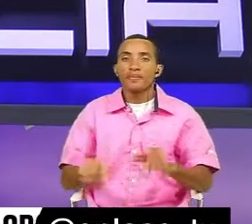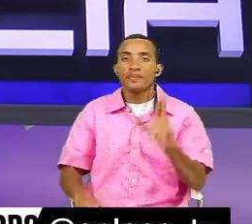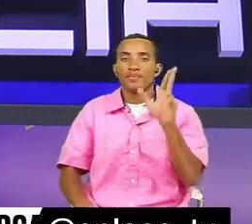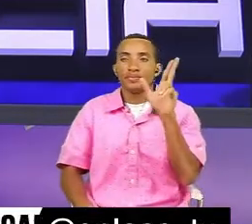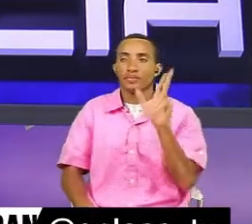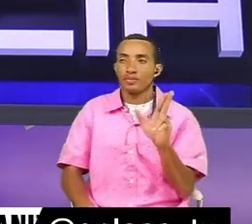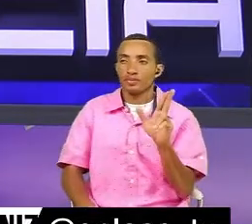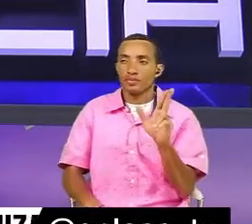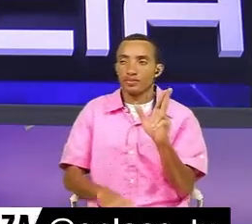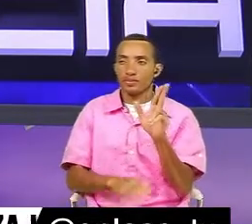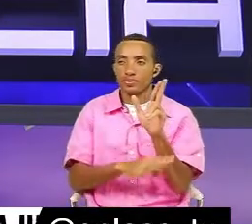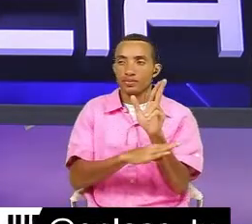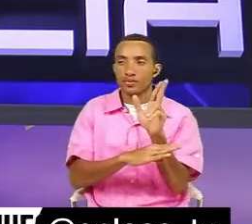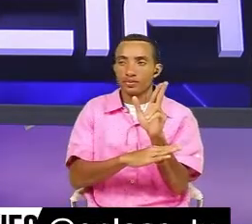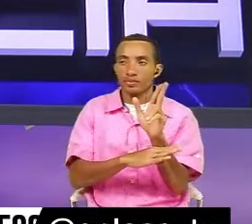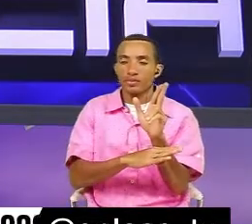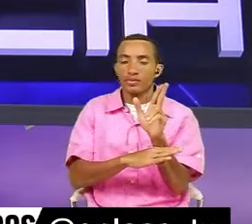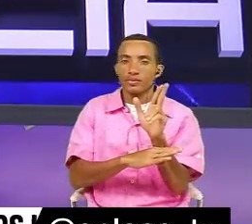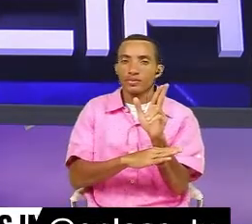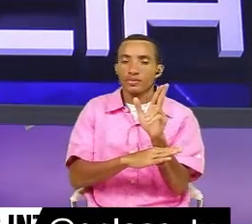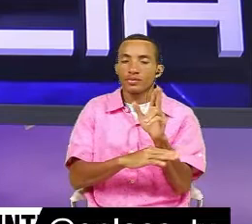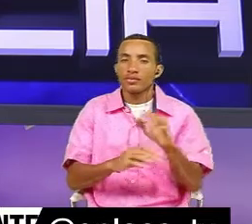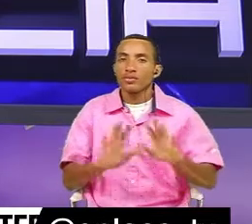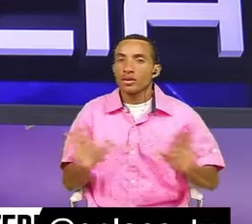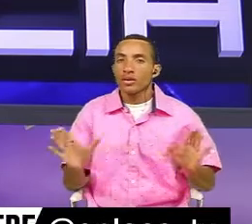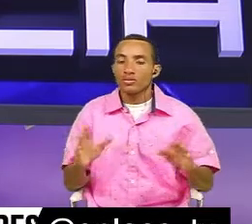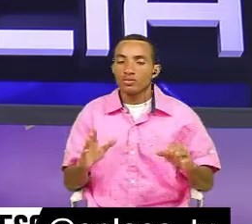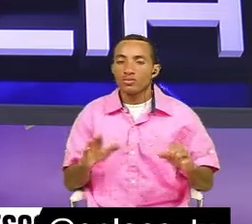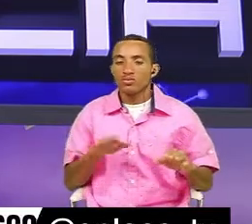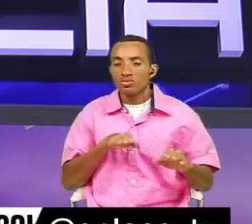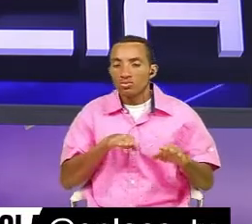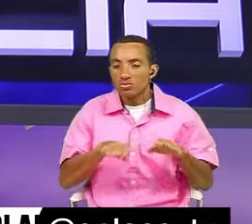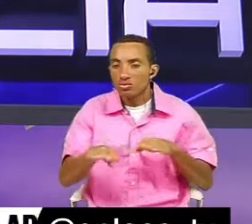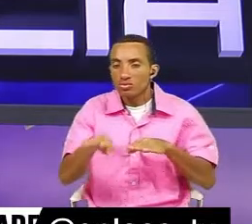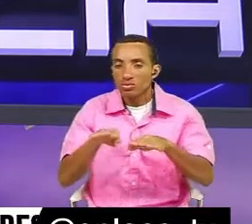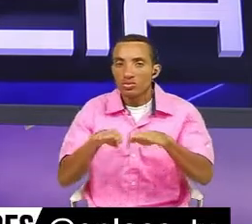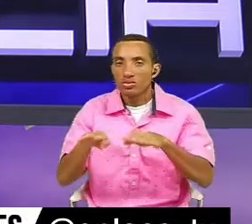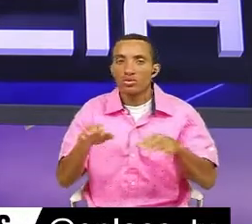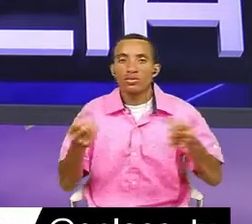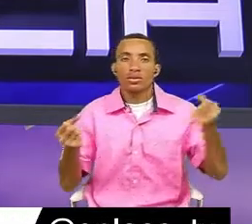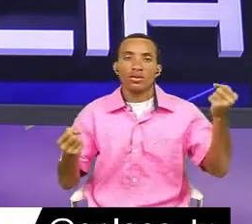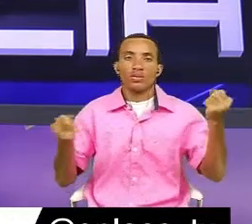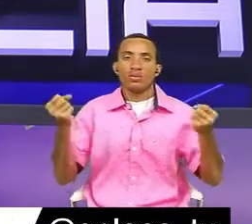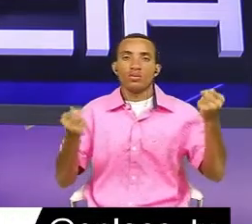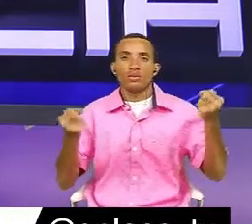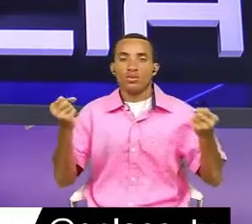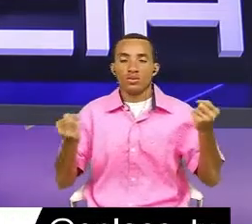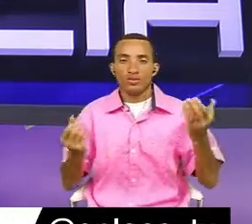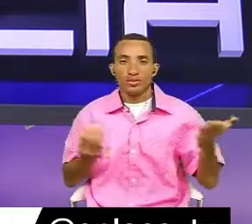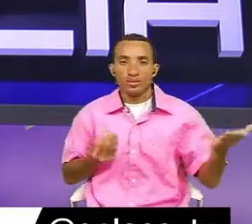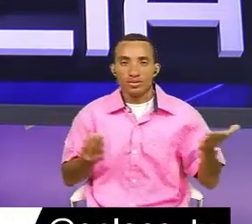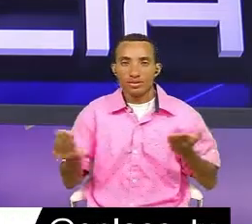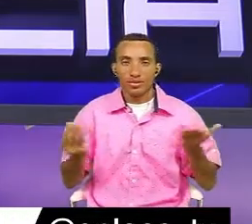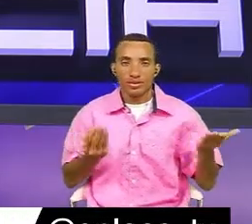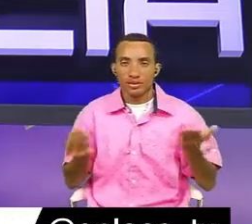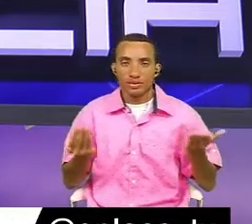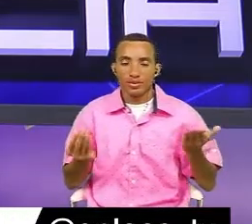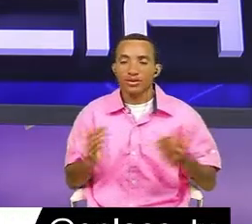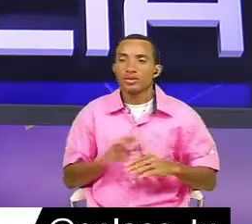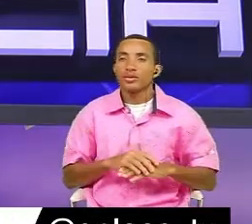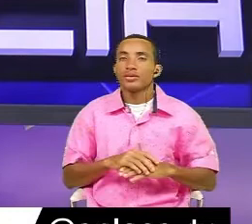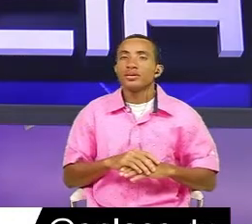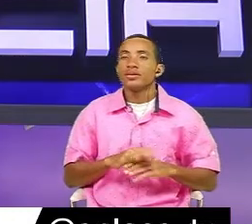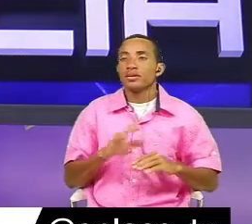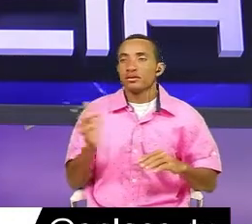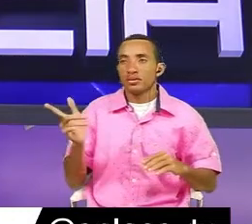Parque Camilo Torres, en donde llegan a esta bahía los buses de servicio intermunicipal. Ahí están las